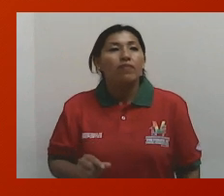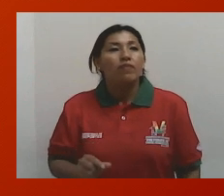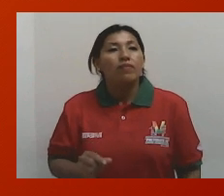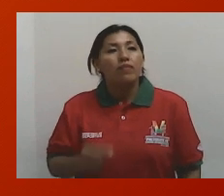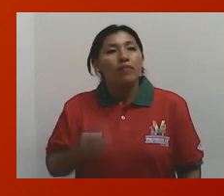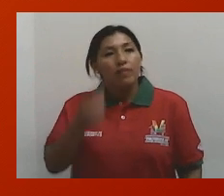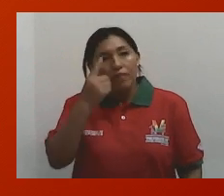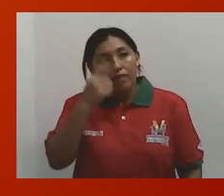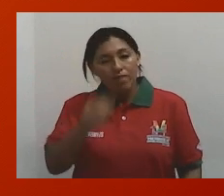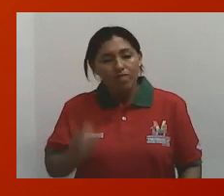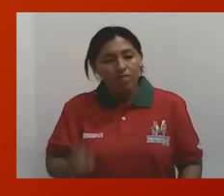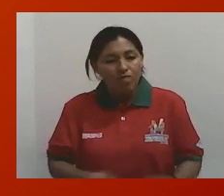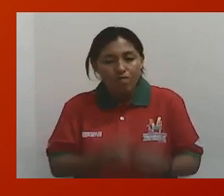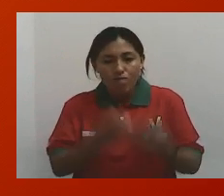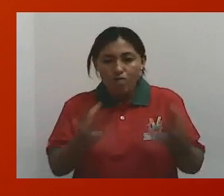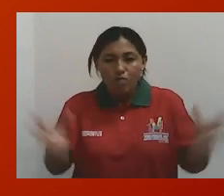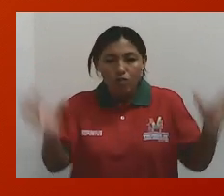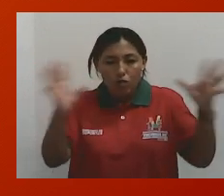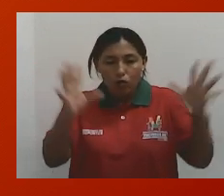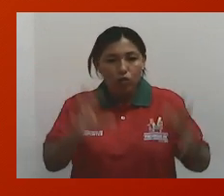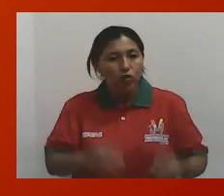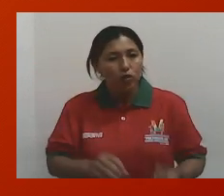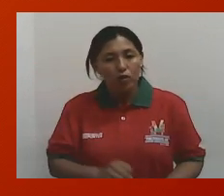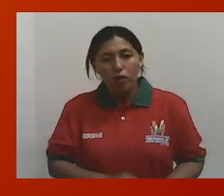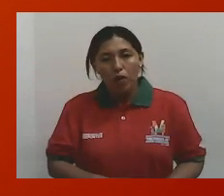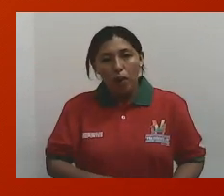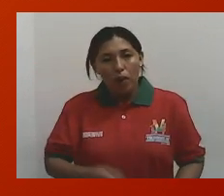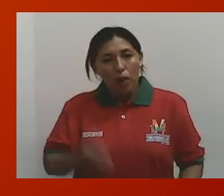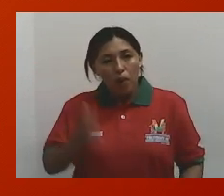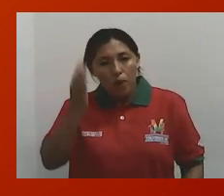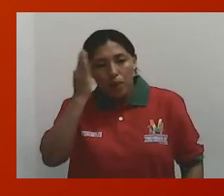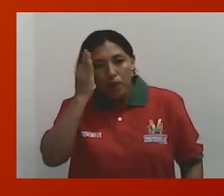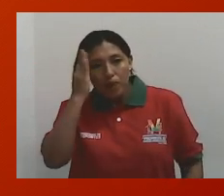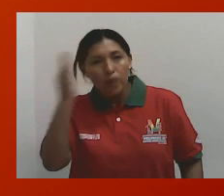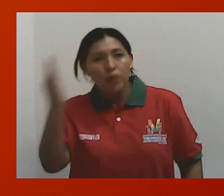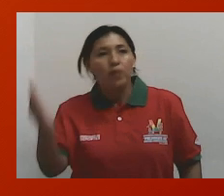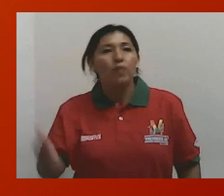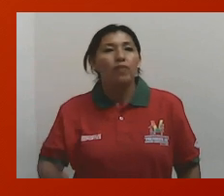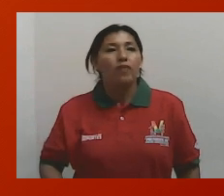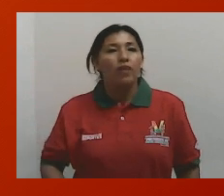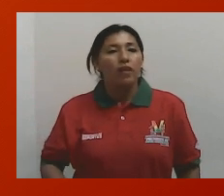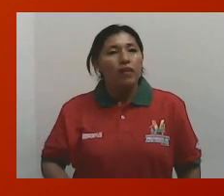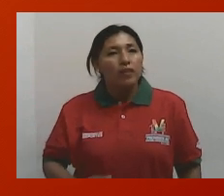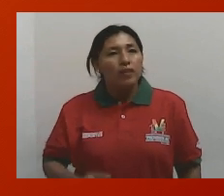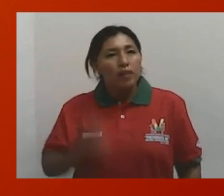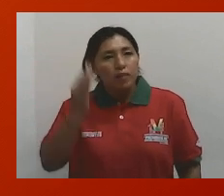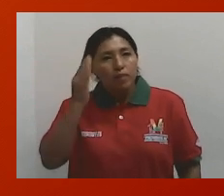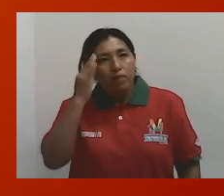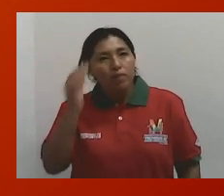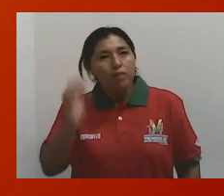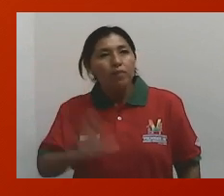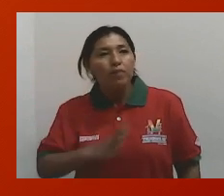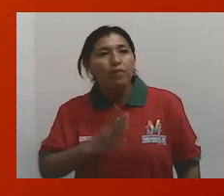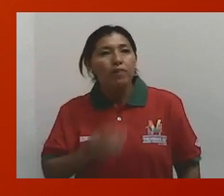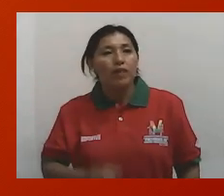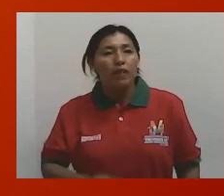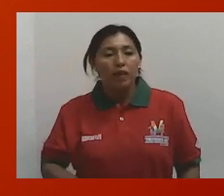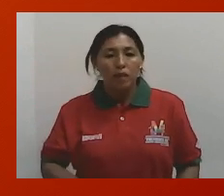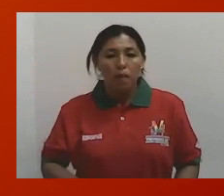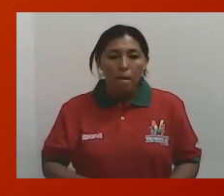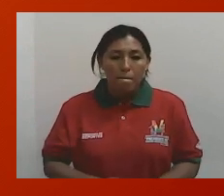un amplio criterio. Saben muy bien que el mini baloncesto es aplicado para niños